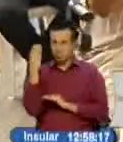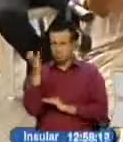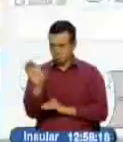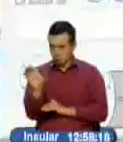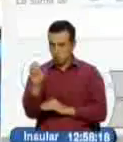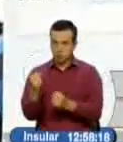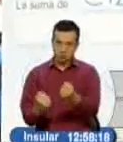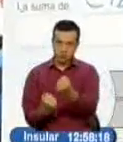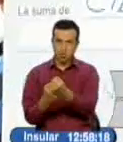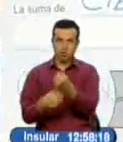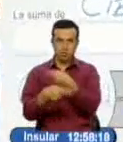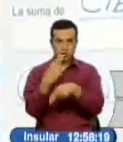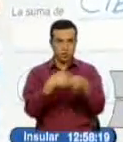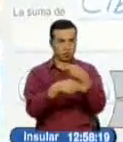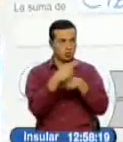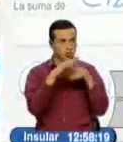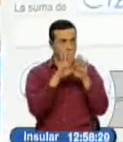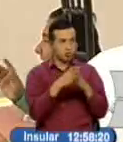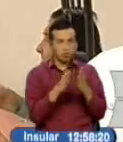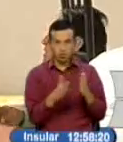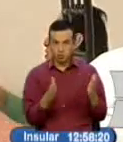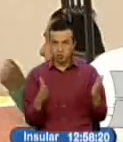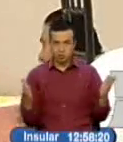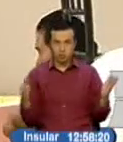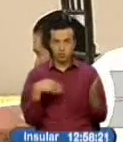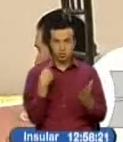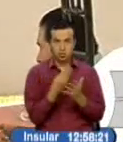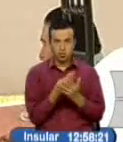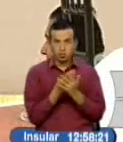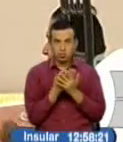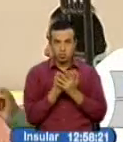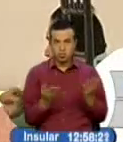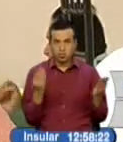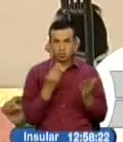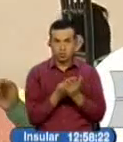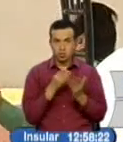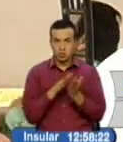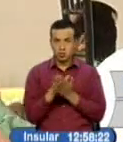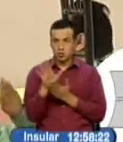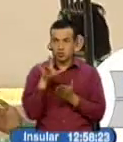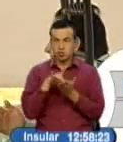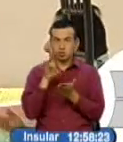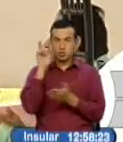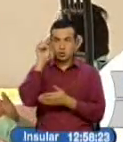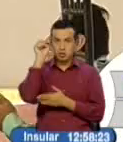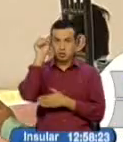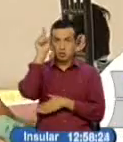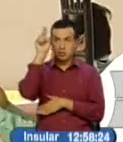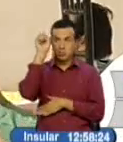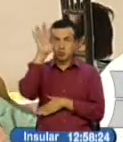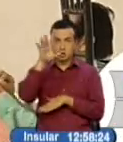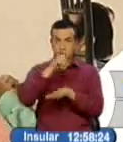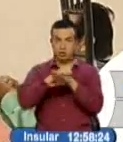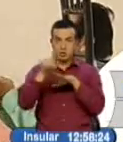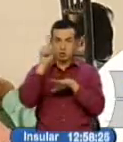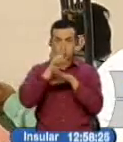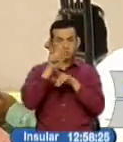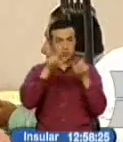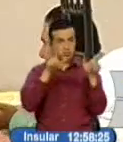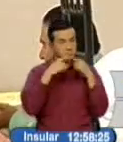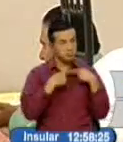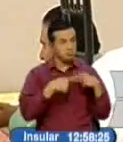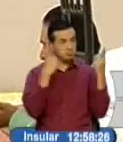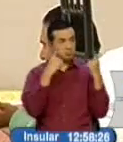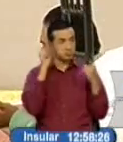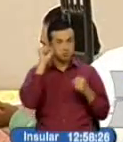el trabajo de comerciantes de la Bahía de Guayaquil. Comprándole el copyright a los directores de cine, poniendo a disposición del público